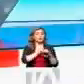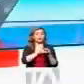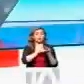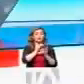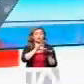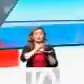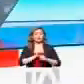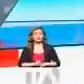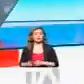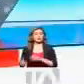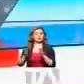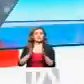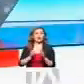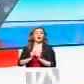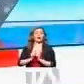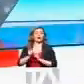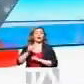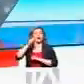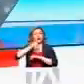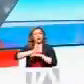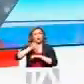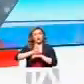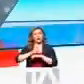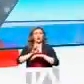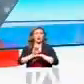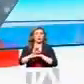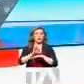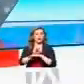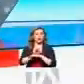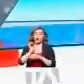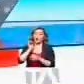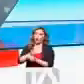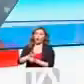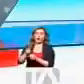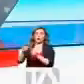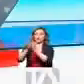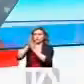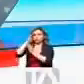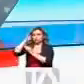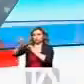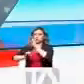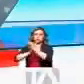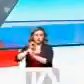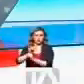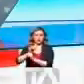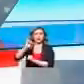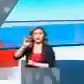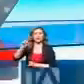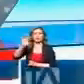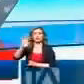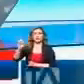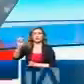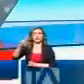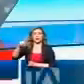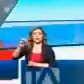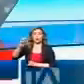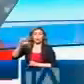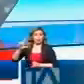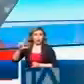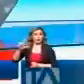La Interpol negó la solicitud de difusión roja contra Vinicio Alvarado porque considera que su caso involucra cuestiones